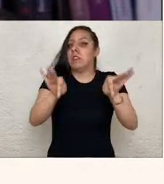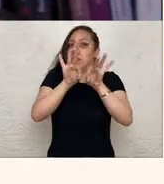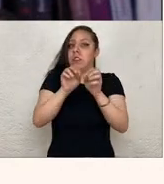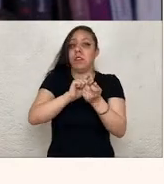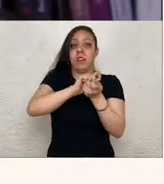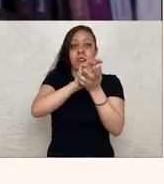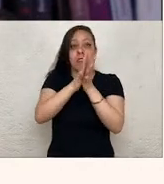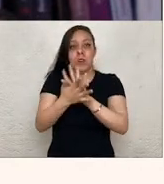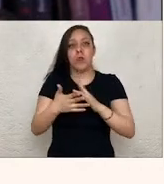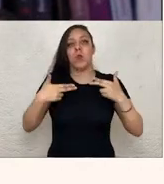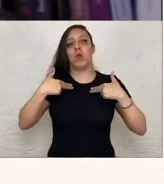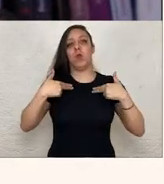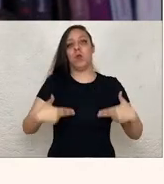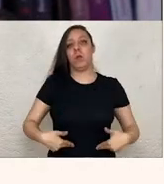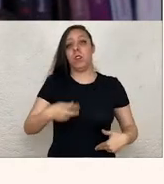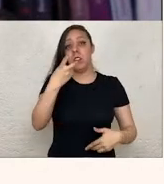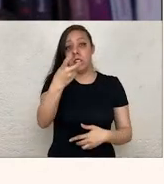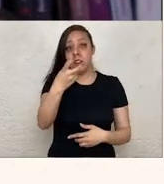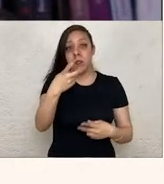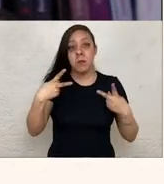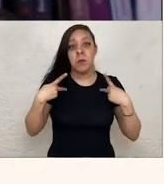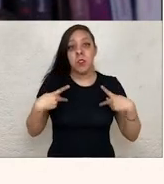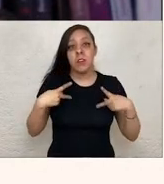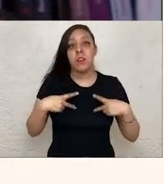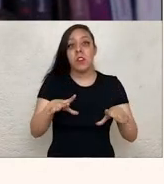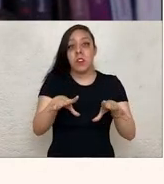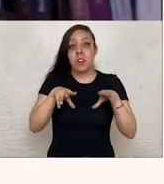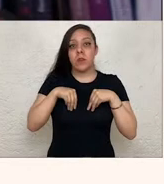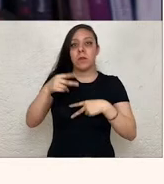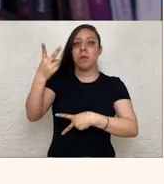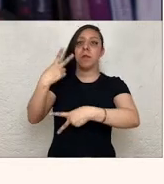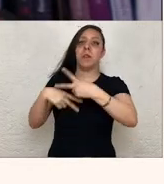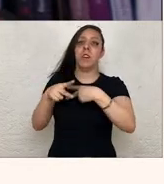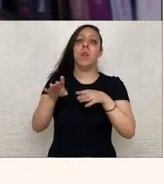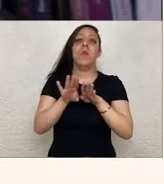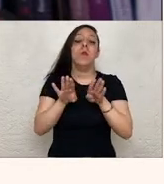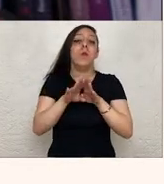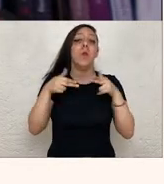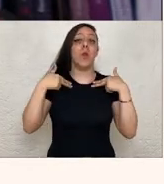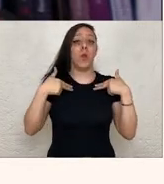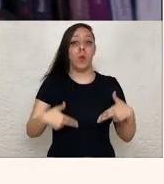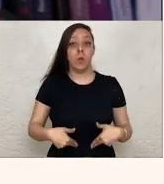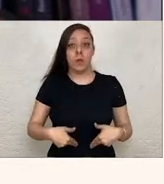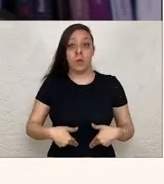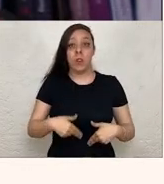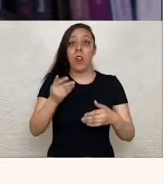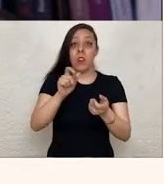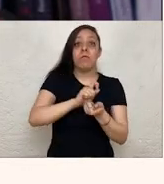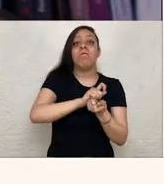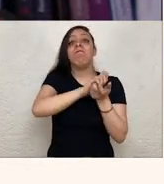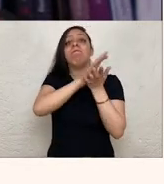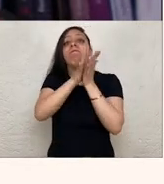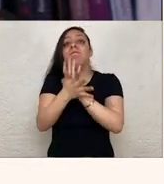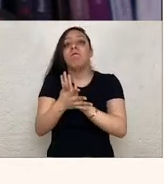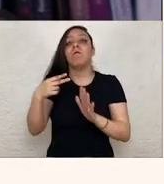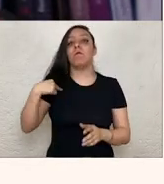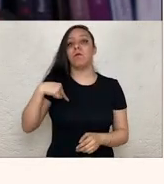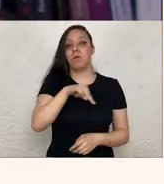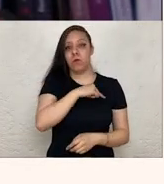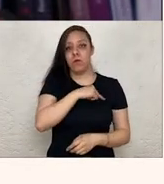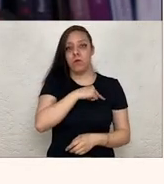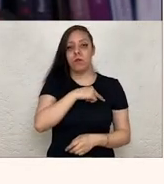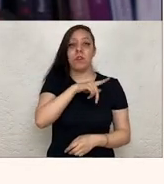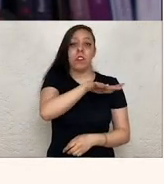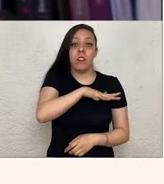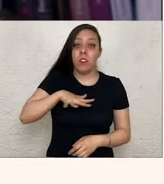humanizar a aquellos que vinieron de fuera, ¿no? Y cómo humanizarlos en nuestro terreno,